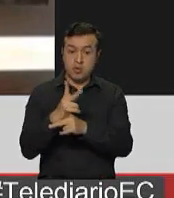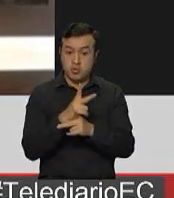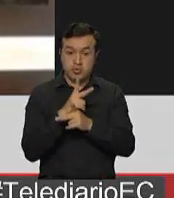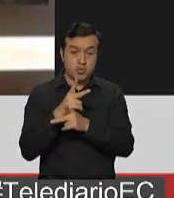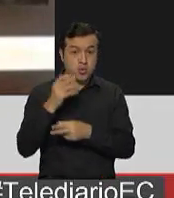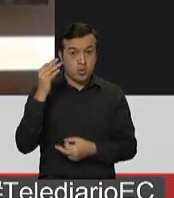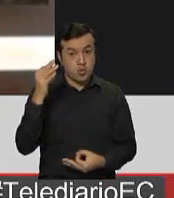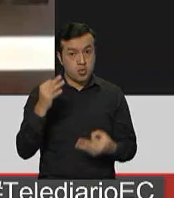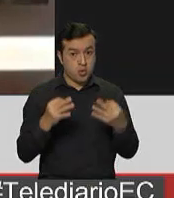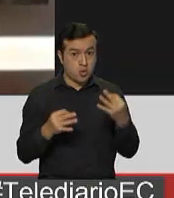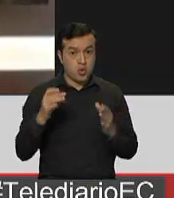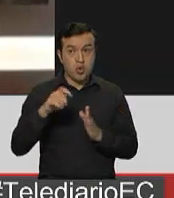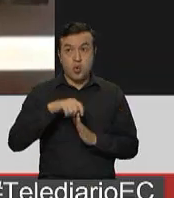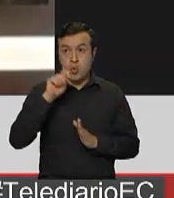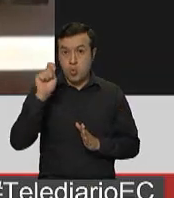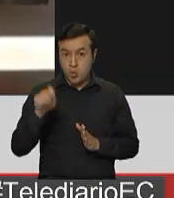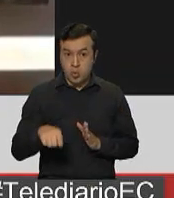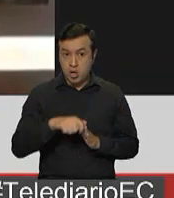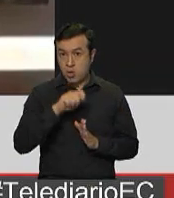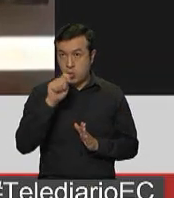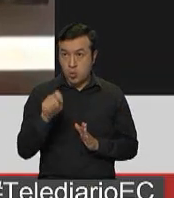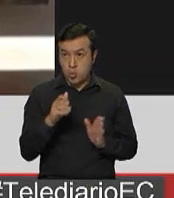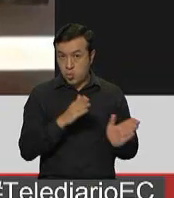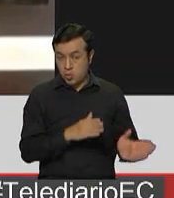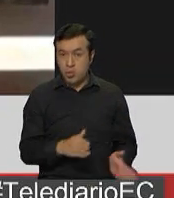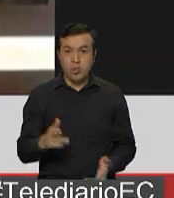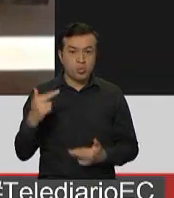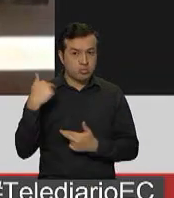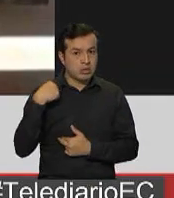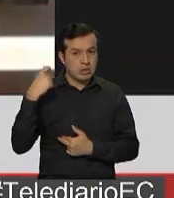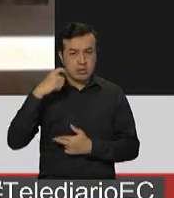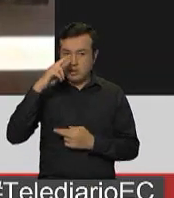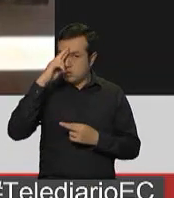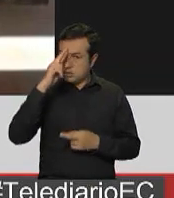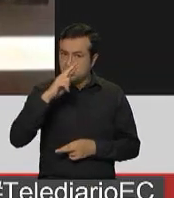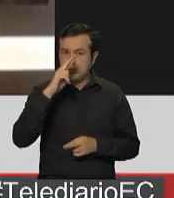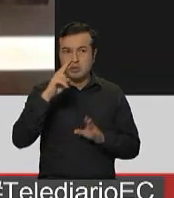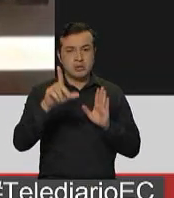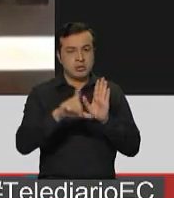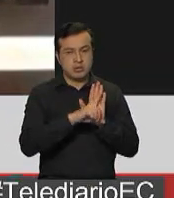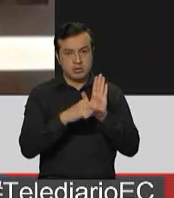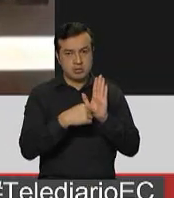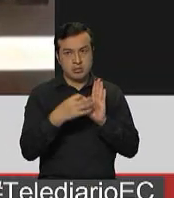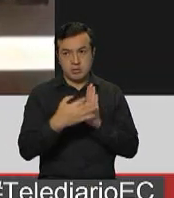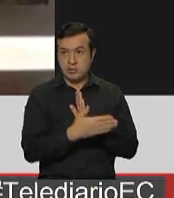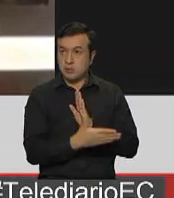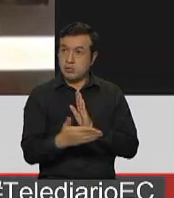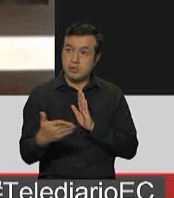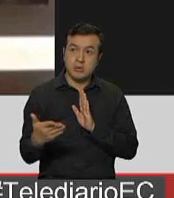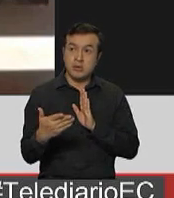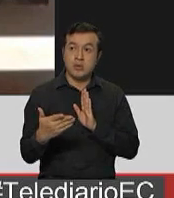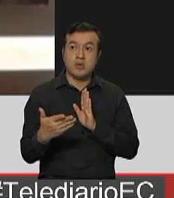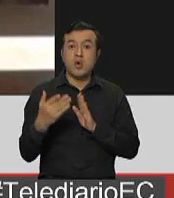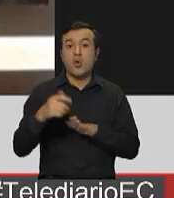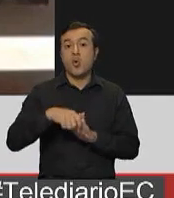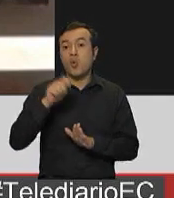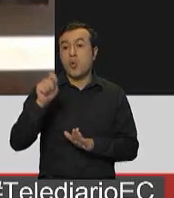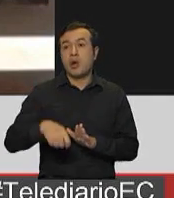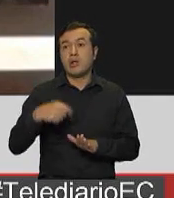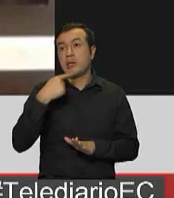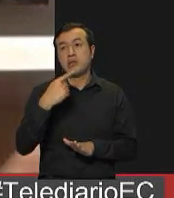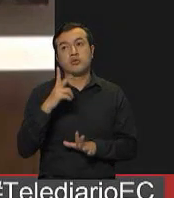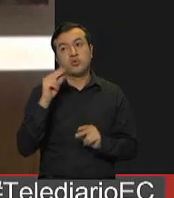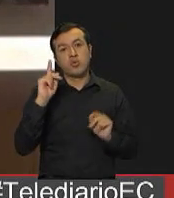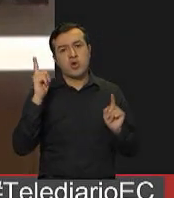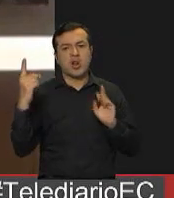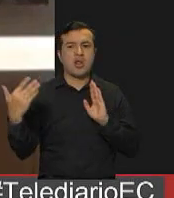para que después encuentre dentro de su independencia, de sentencia, obviamente. Porque no puede un juez decir, uy, no, es que